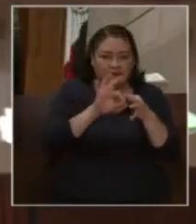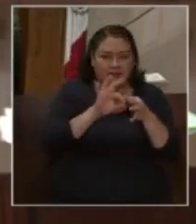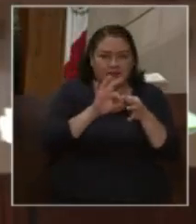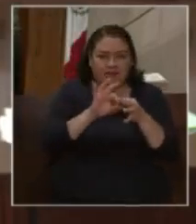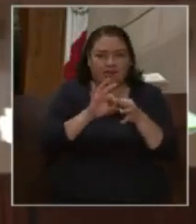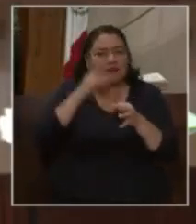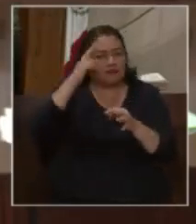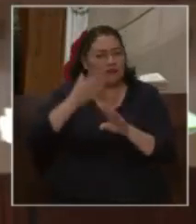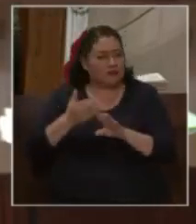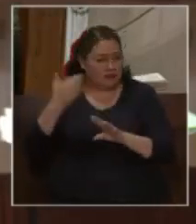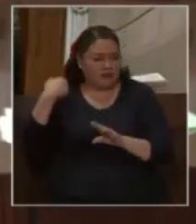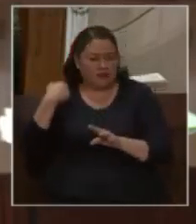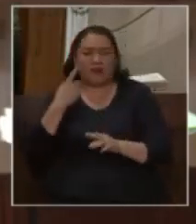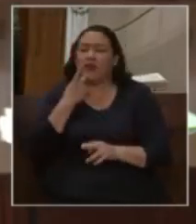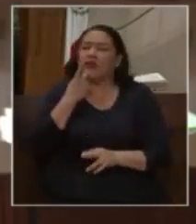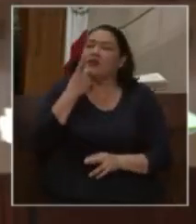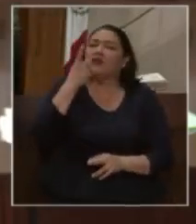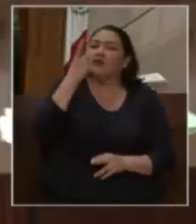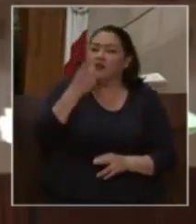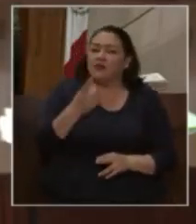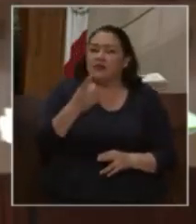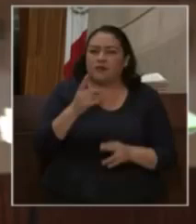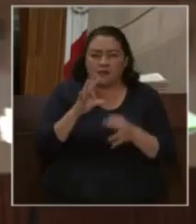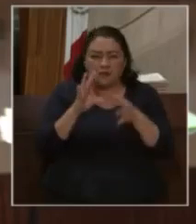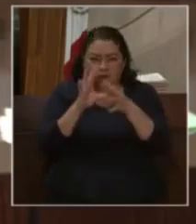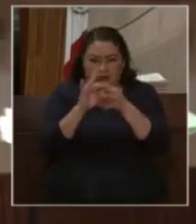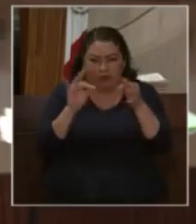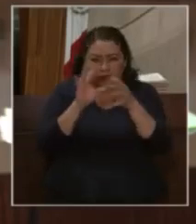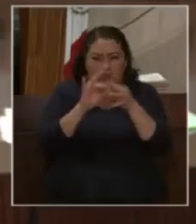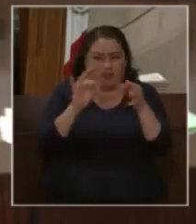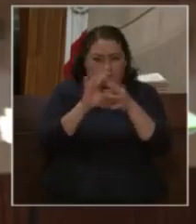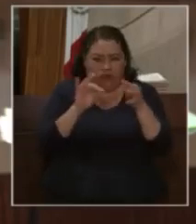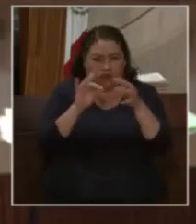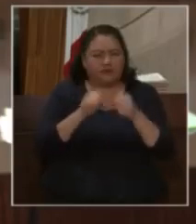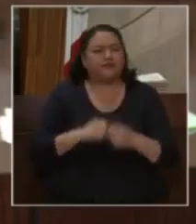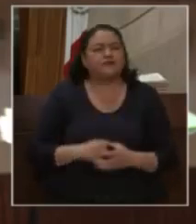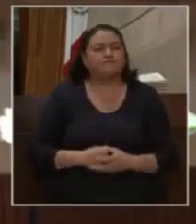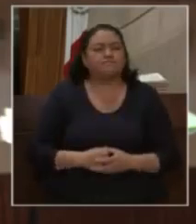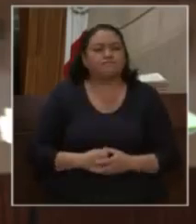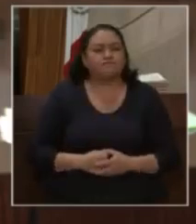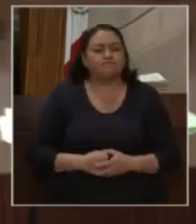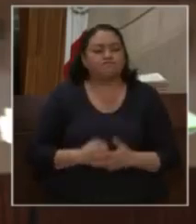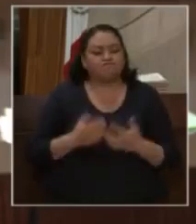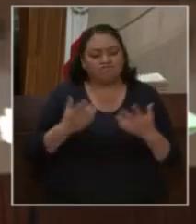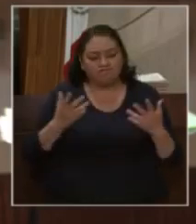adicionalmente, y que creo que hay que explicar,